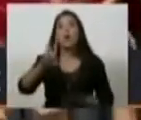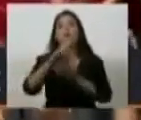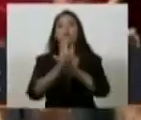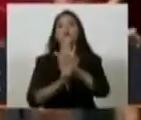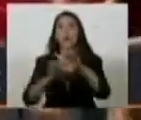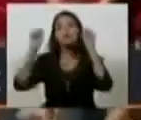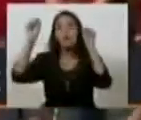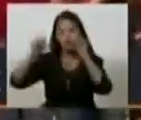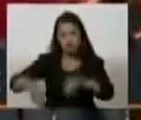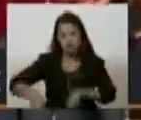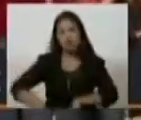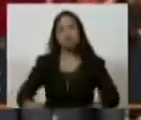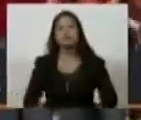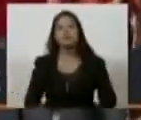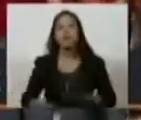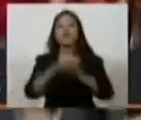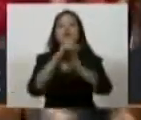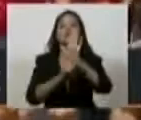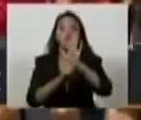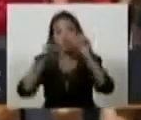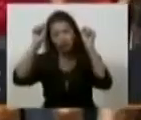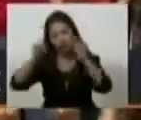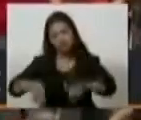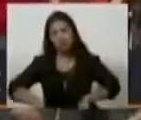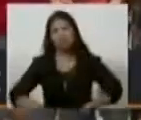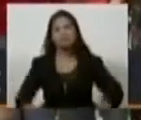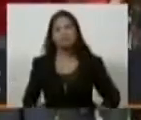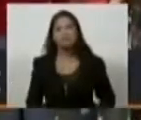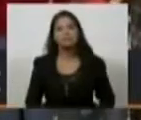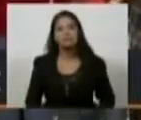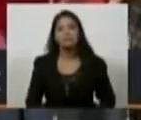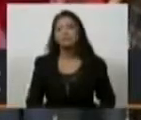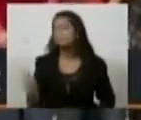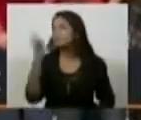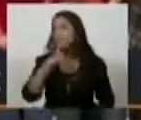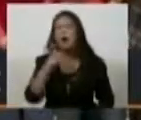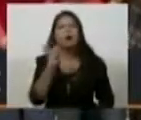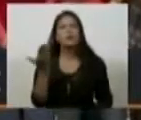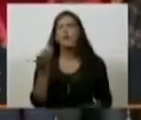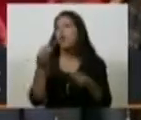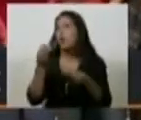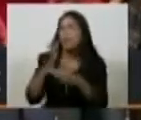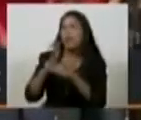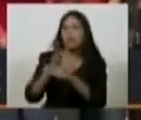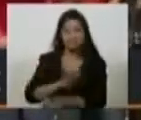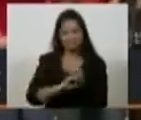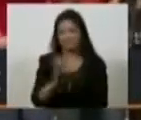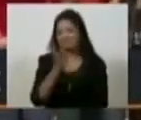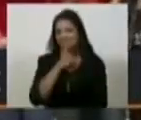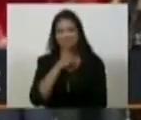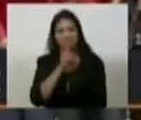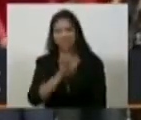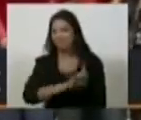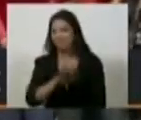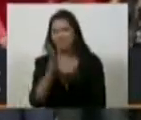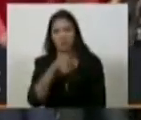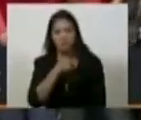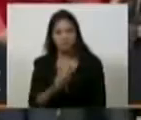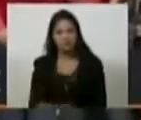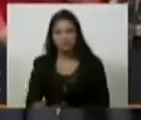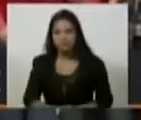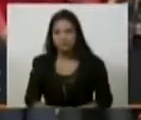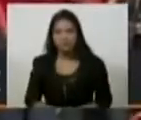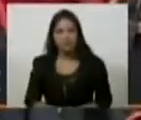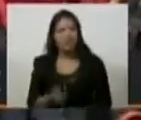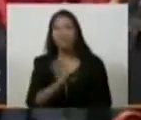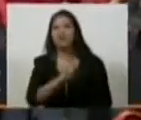constituyente, la constituyente, no hay manera de detenerlo, no hay forma de detenerlo.